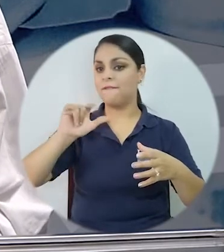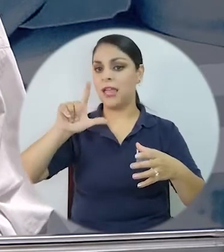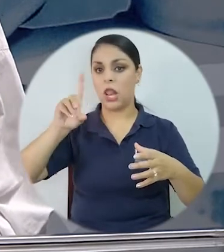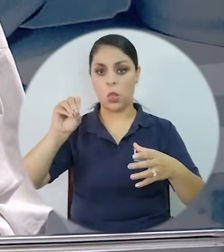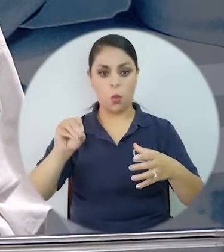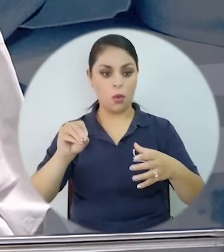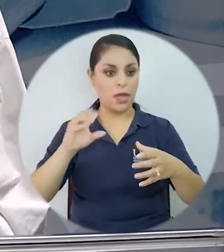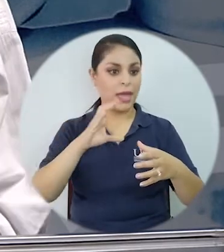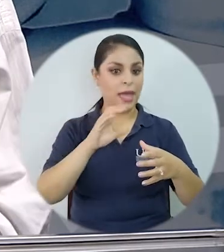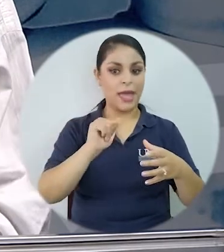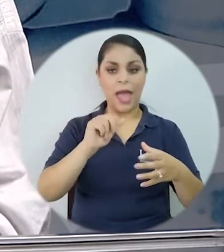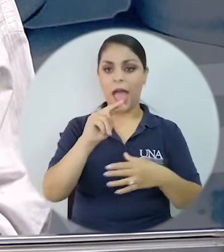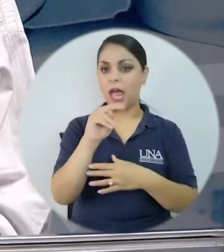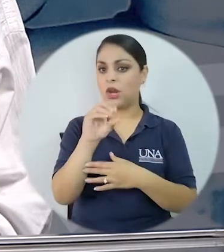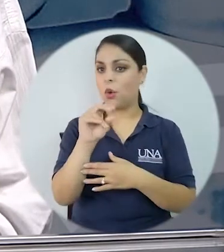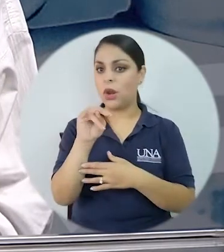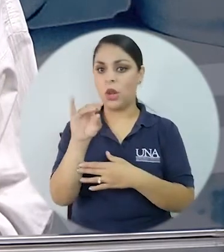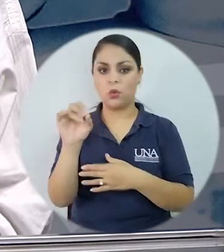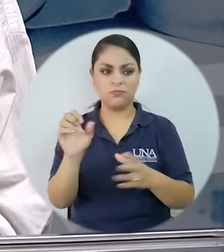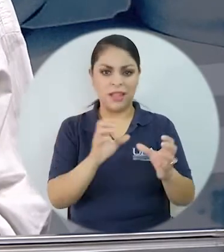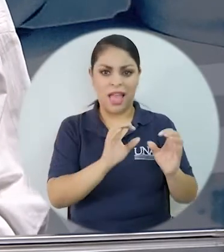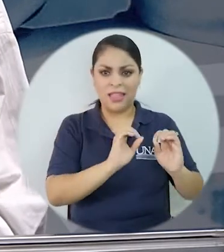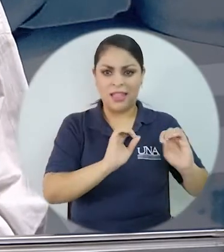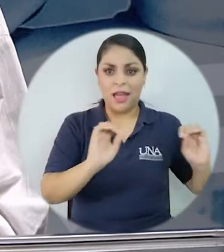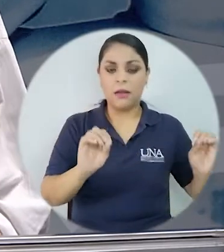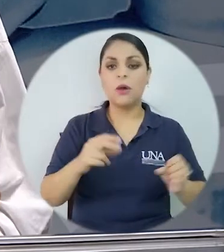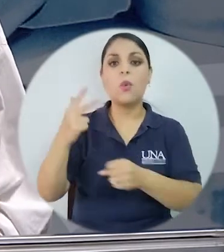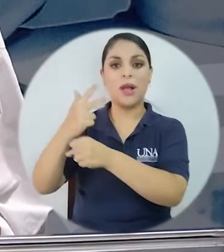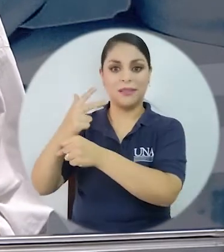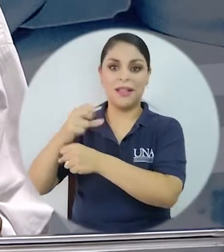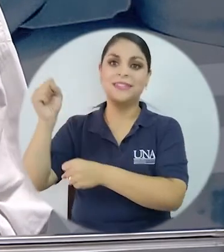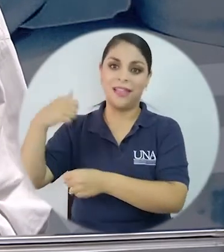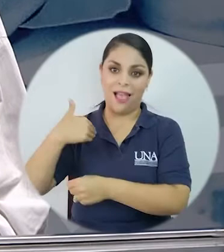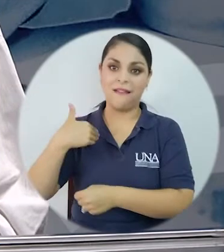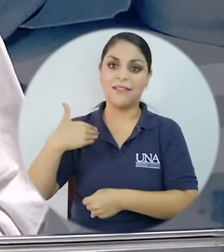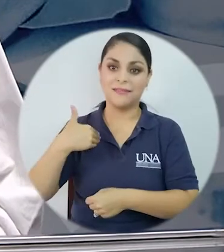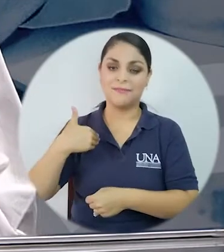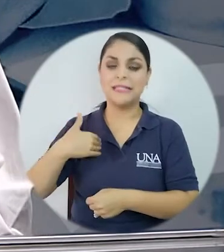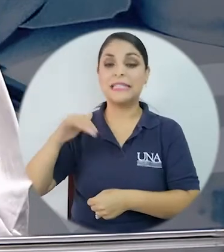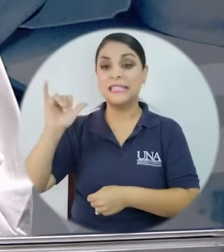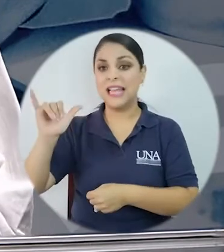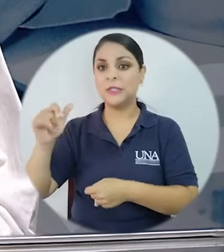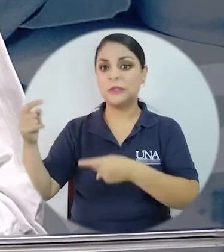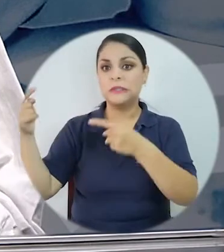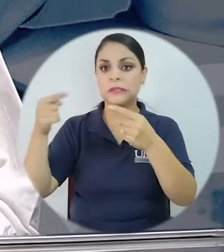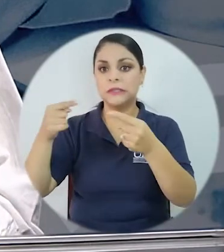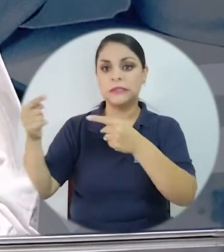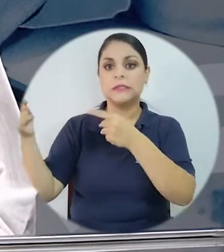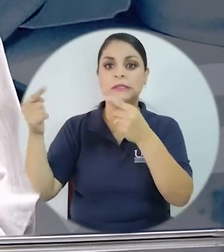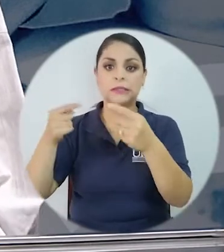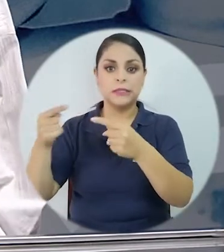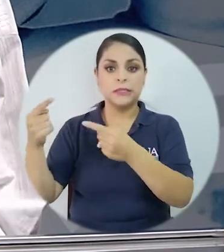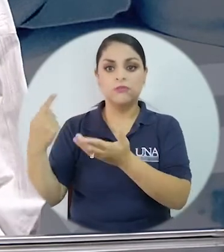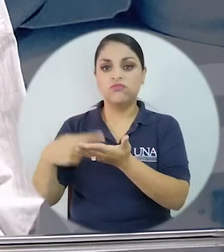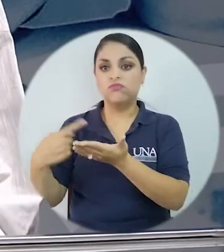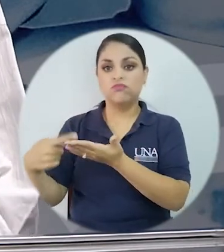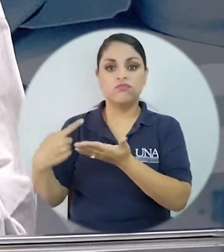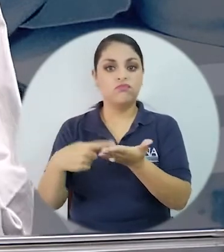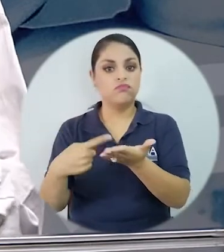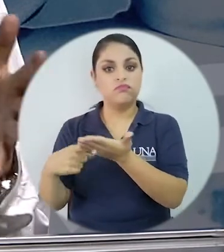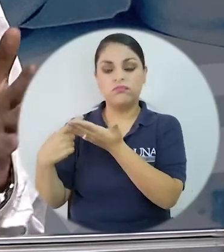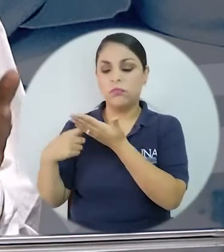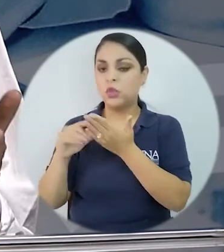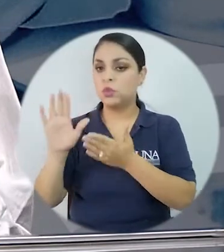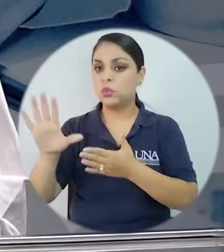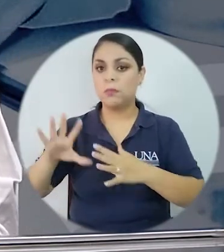cabildo catedralicio con canónigos, y en Guatemala tenían todo eso. Y eso también provoca roces, discusiones,